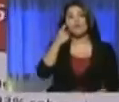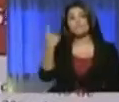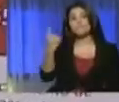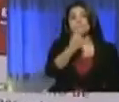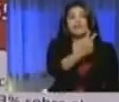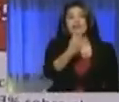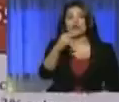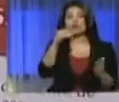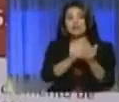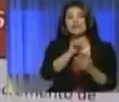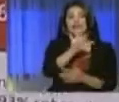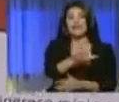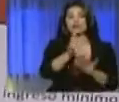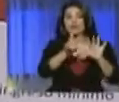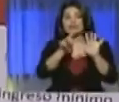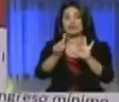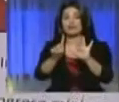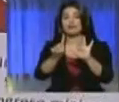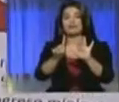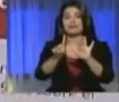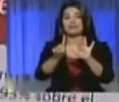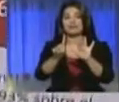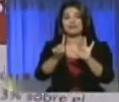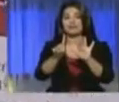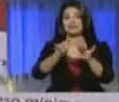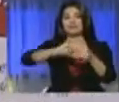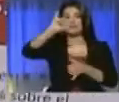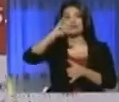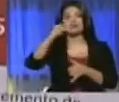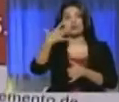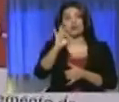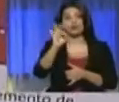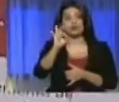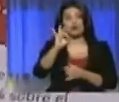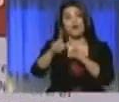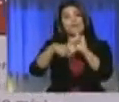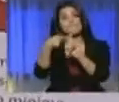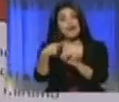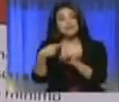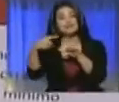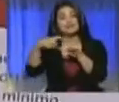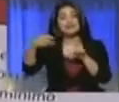22.576. 50%. Y de ahí las tablas. Y